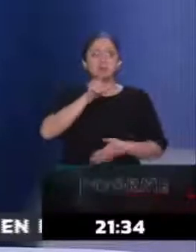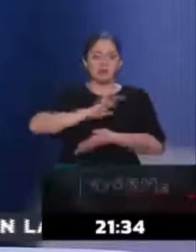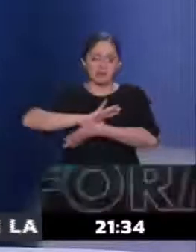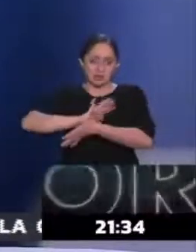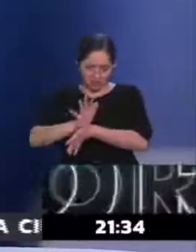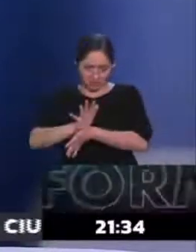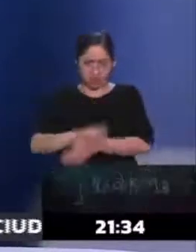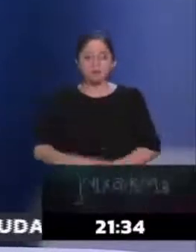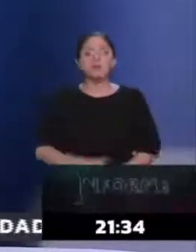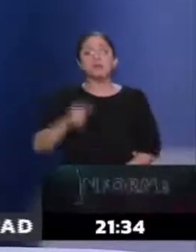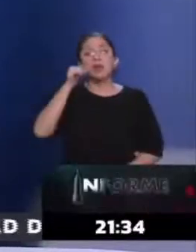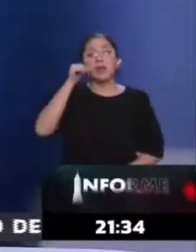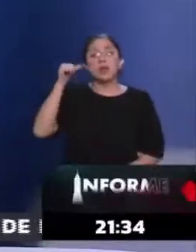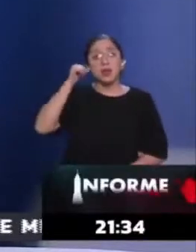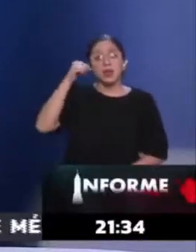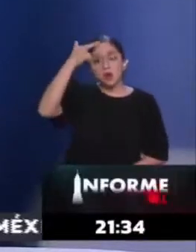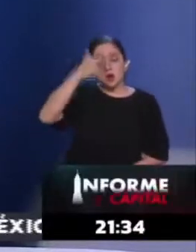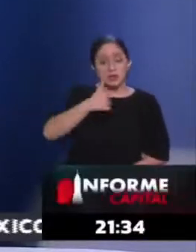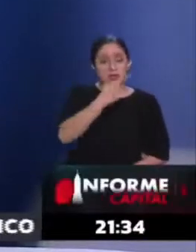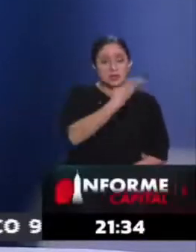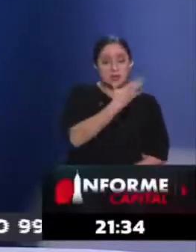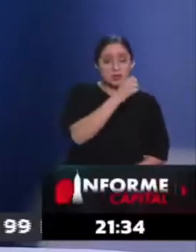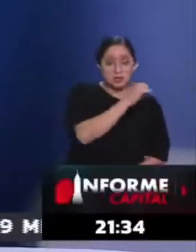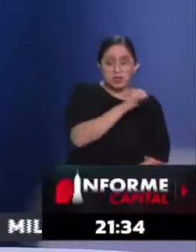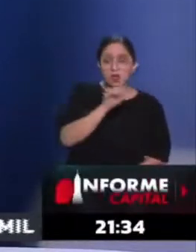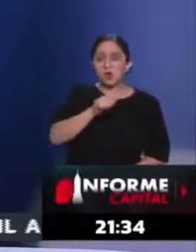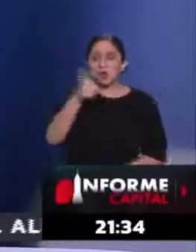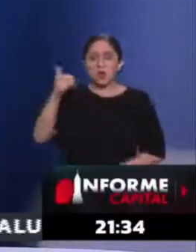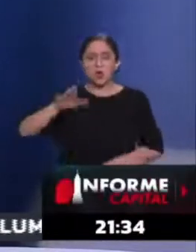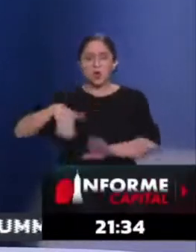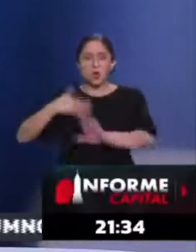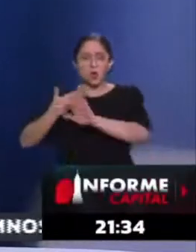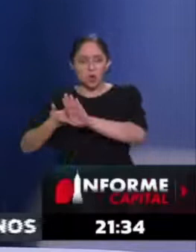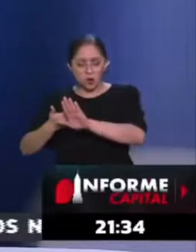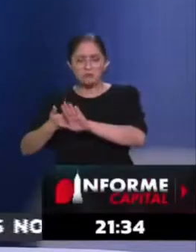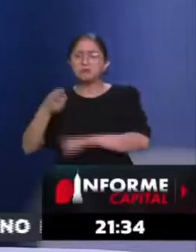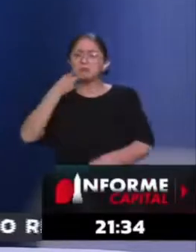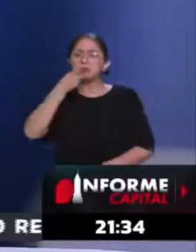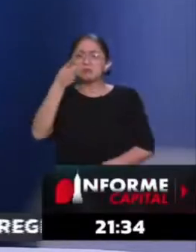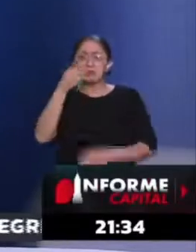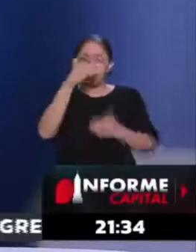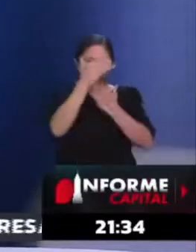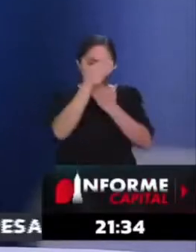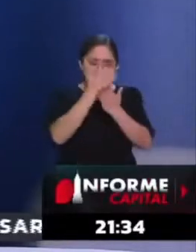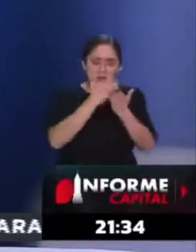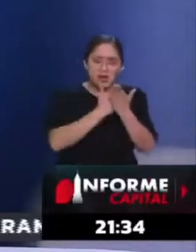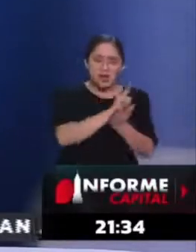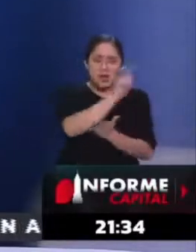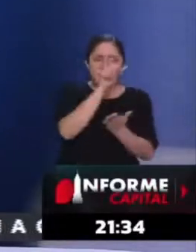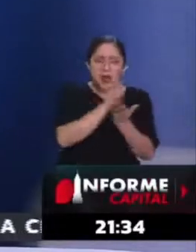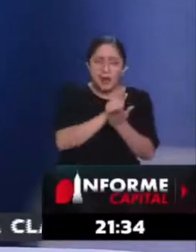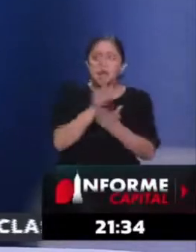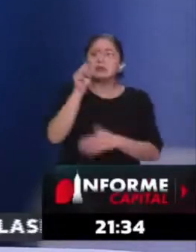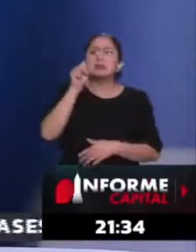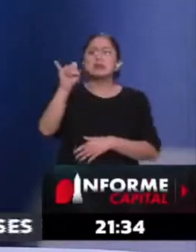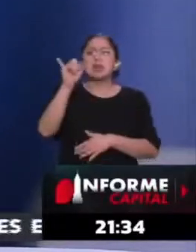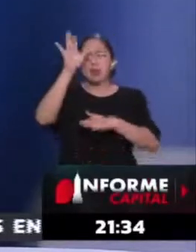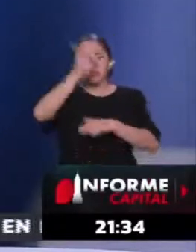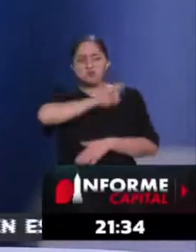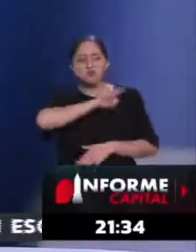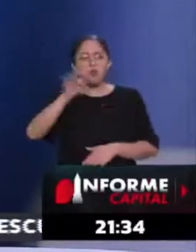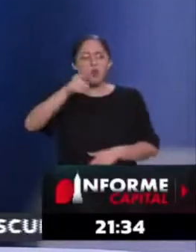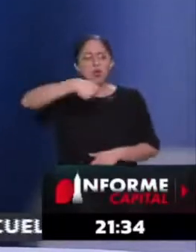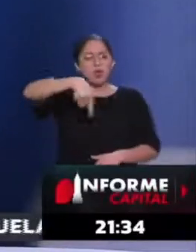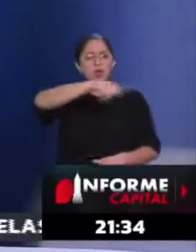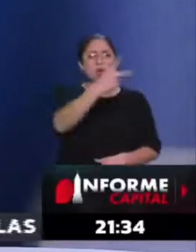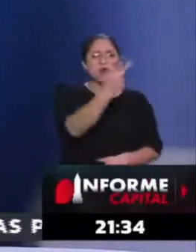Anoche, con 20 votos a favor y 5 en contra, el Congreso de Yucatán aprobó una serie de reformas que permitirán el matrimonio igualitario en la entidad, lo